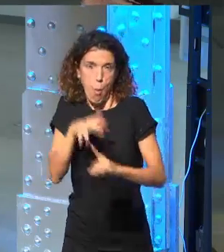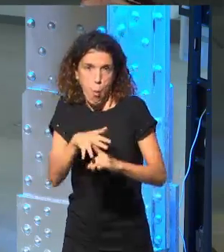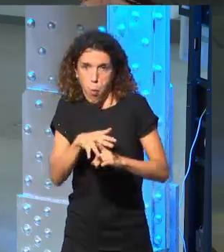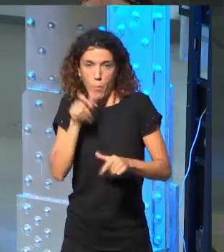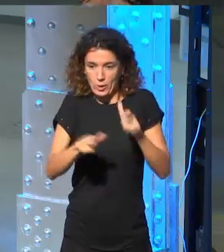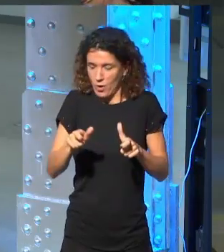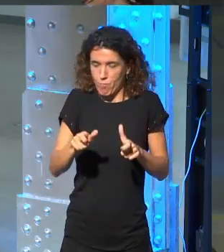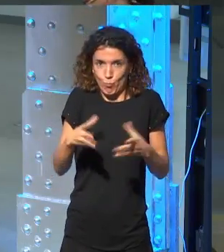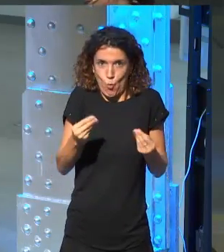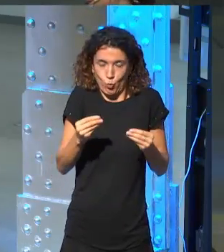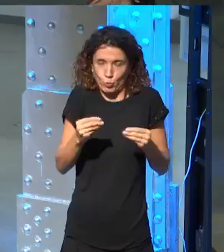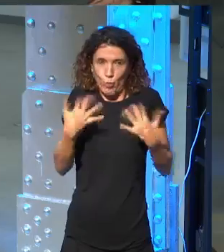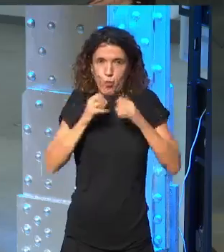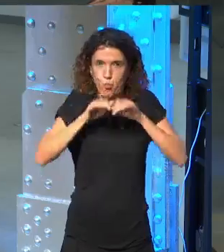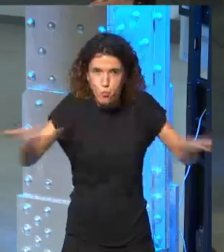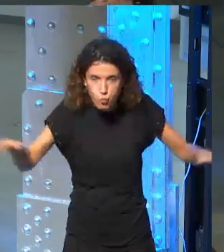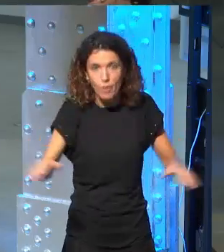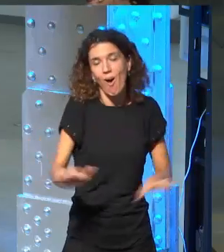yo. Jajaja, pero.